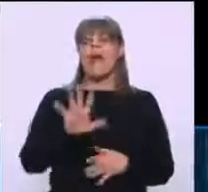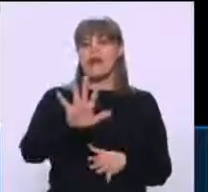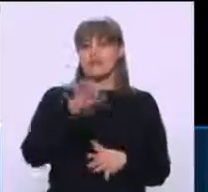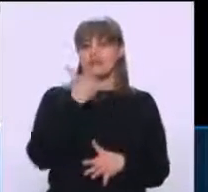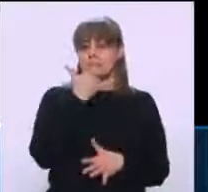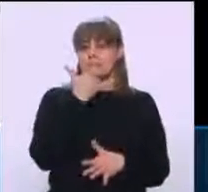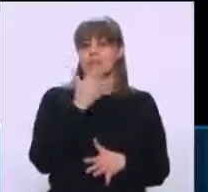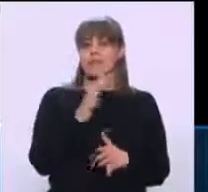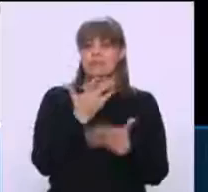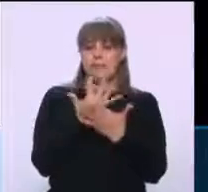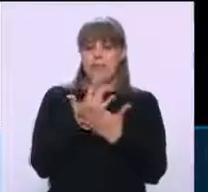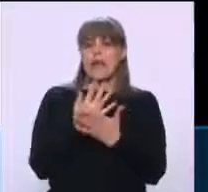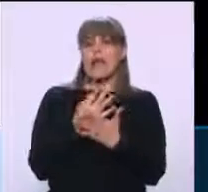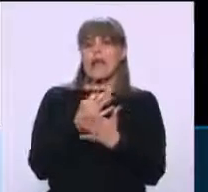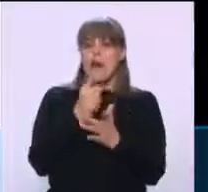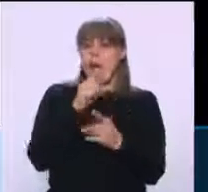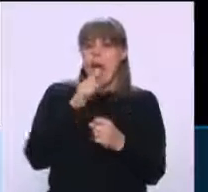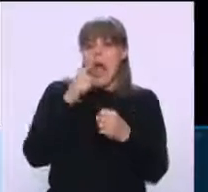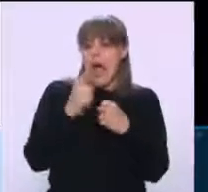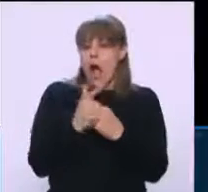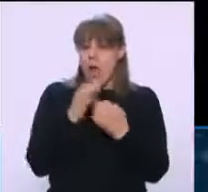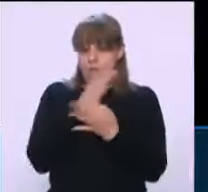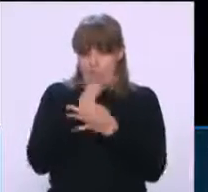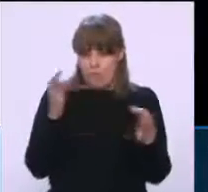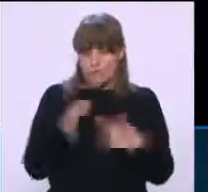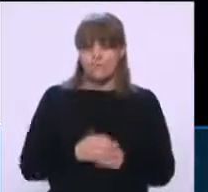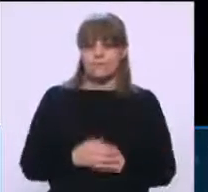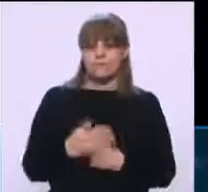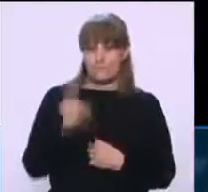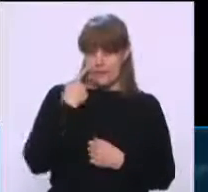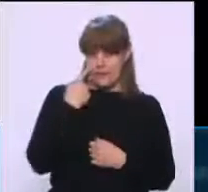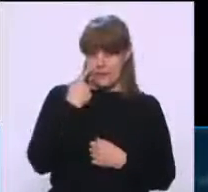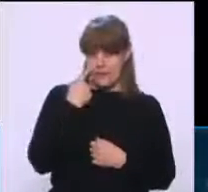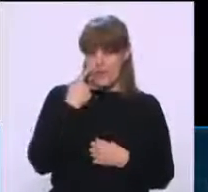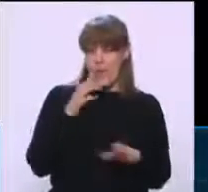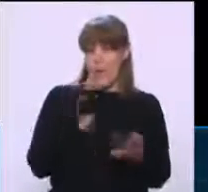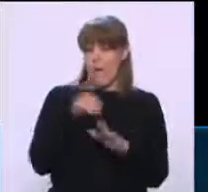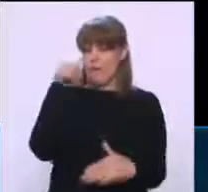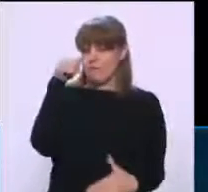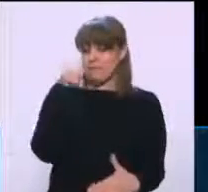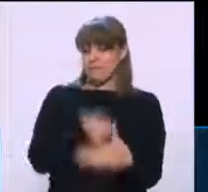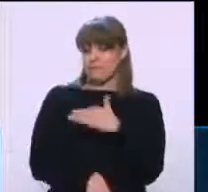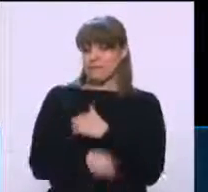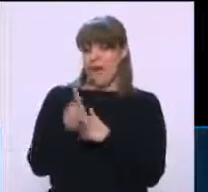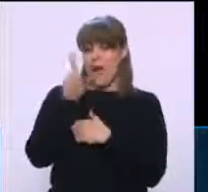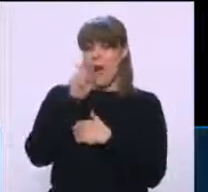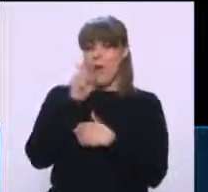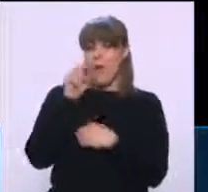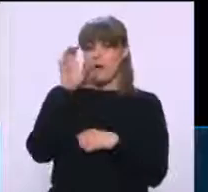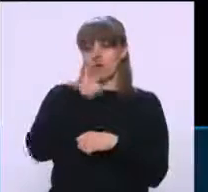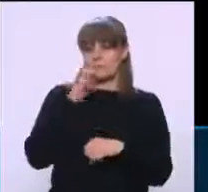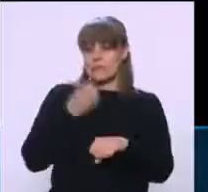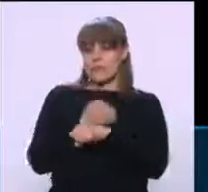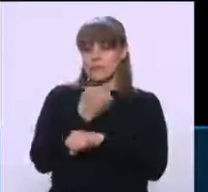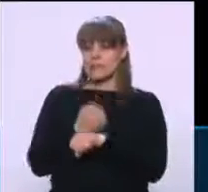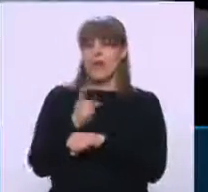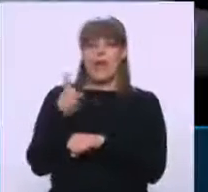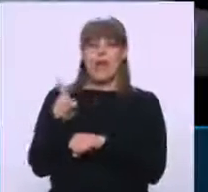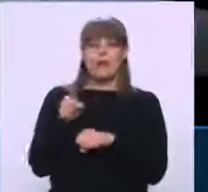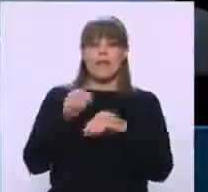dato, qué bueno que mencionas este tema. Fíjate los extremos que tuvo el gobierno del estado de Aguascalientes.